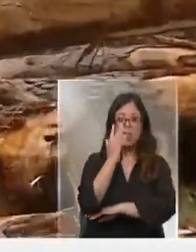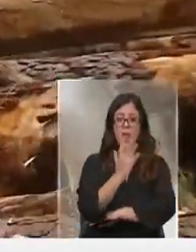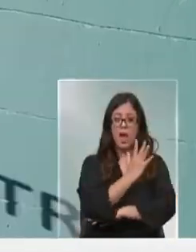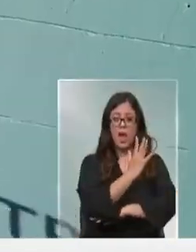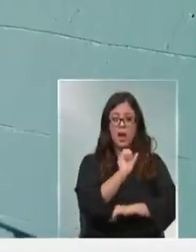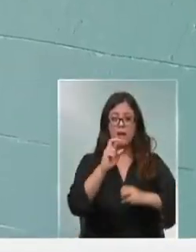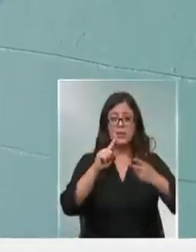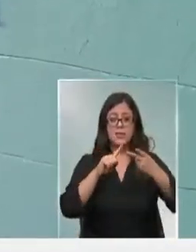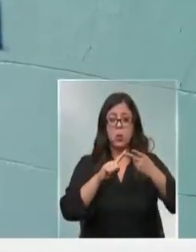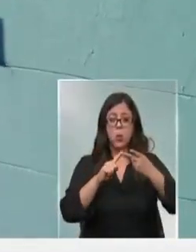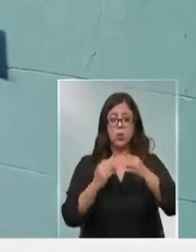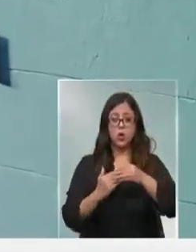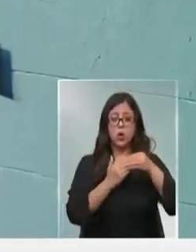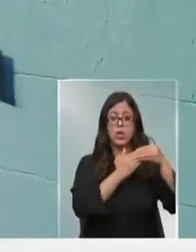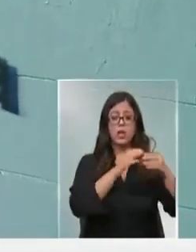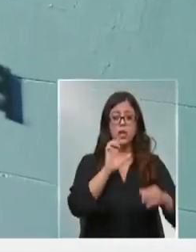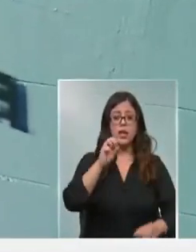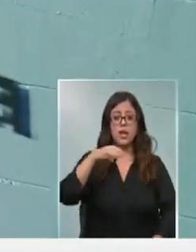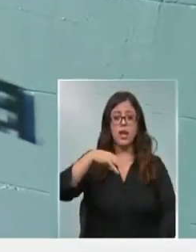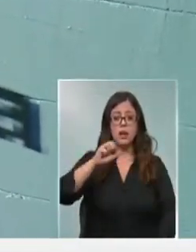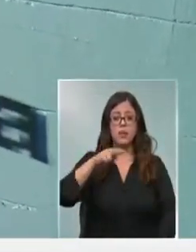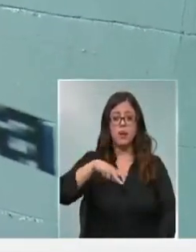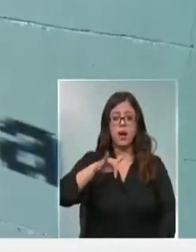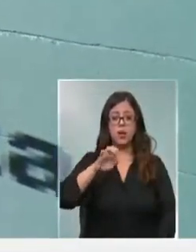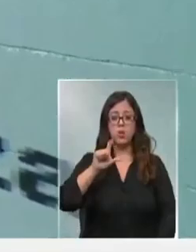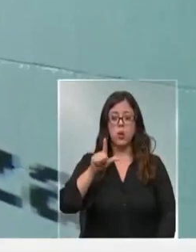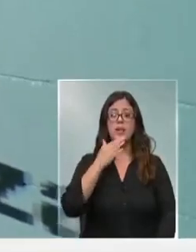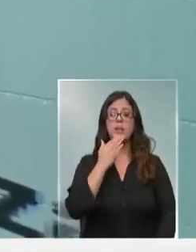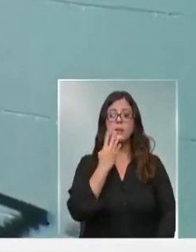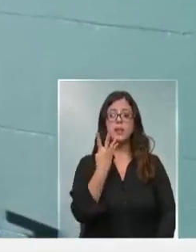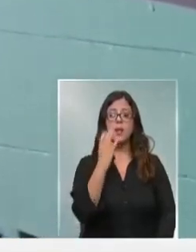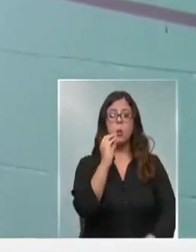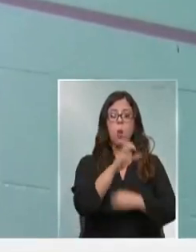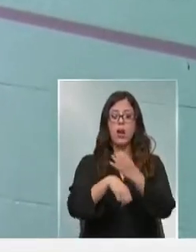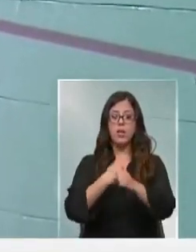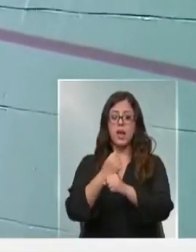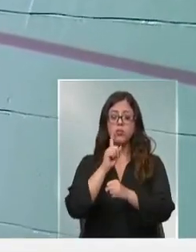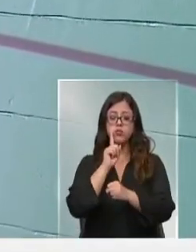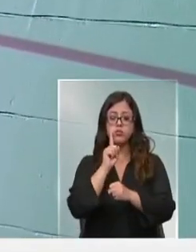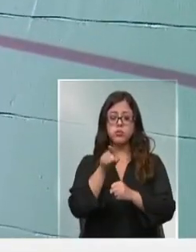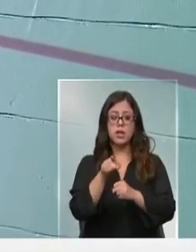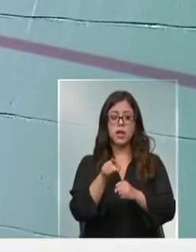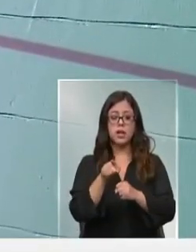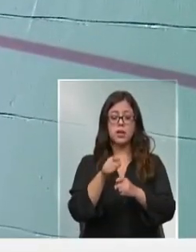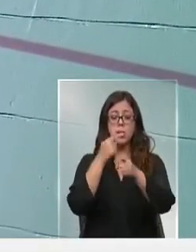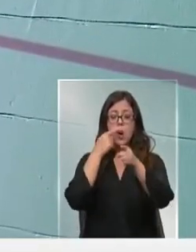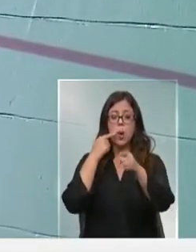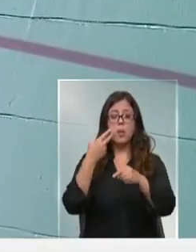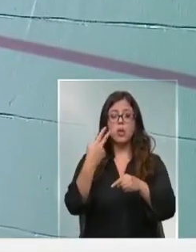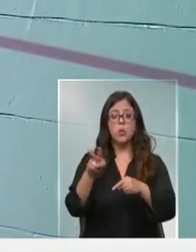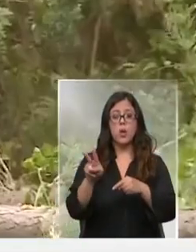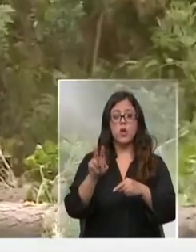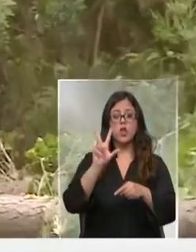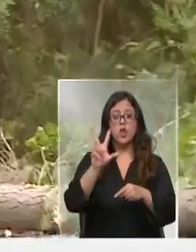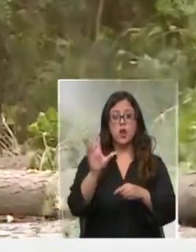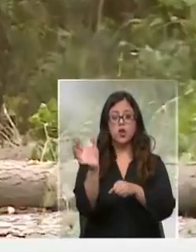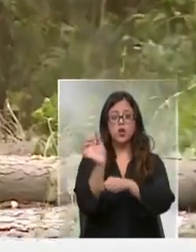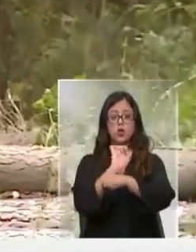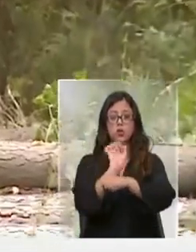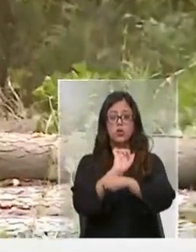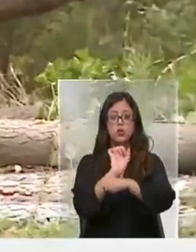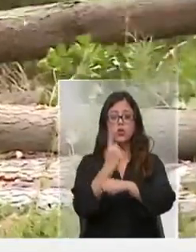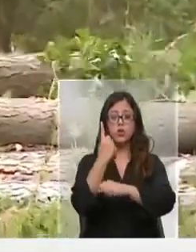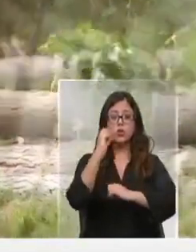El segundo líder es Emanuel Espinosa, también de 40 años. Espinosa es dueño de 8 vehículos y